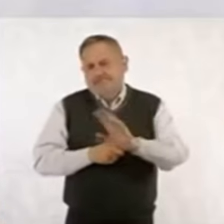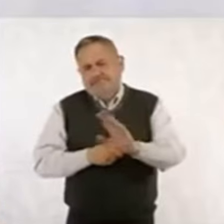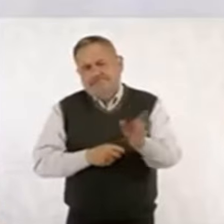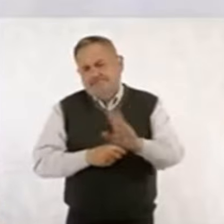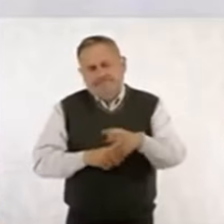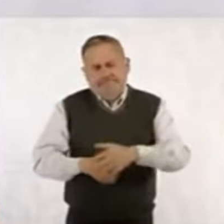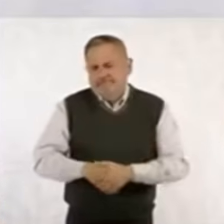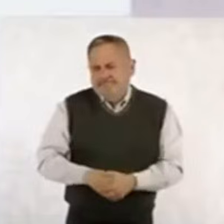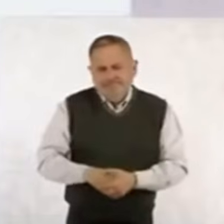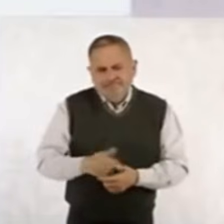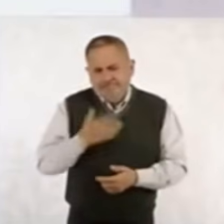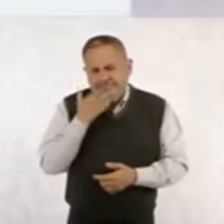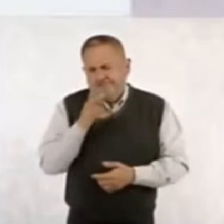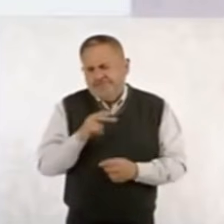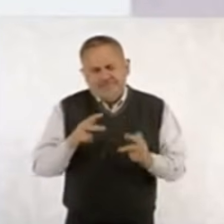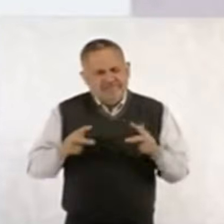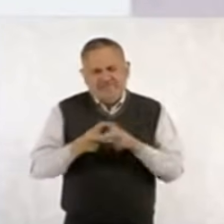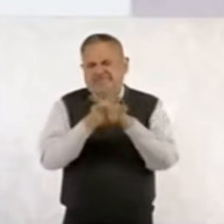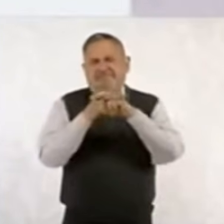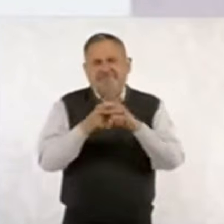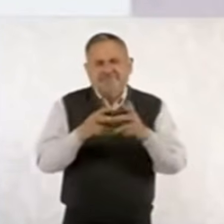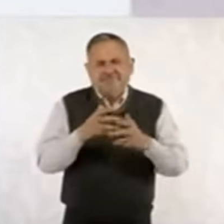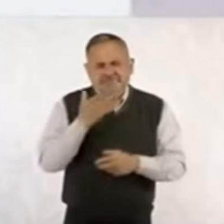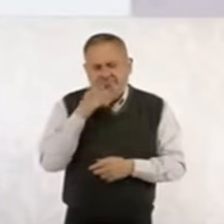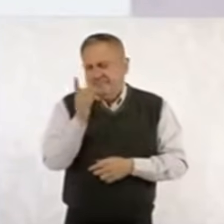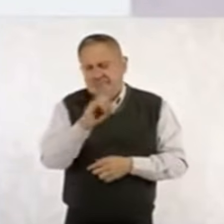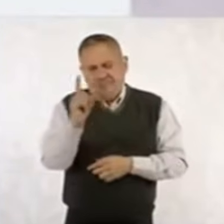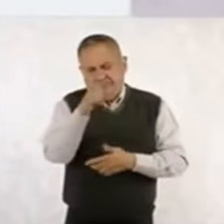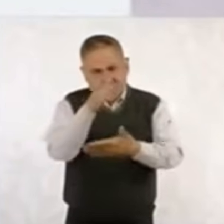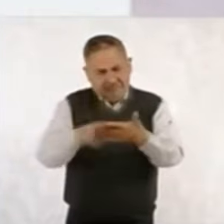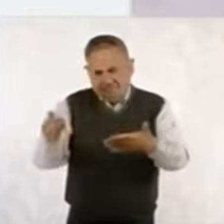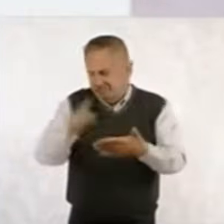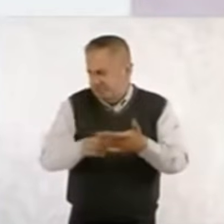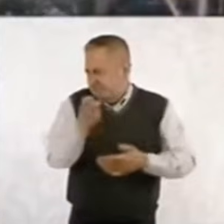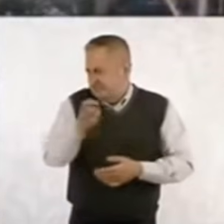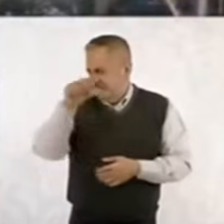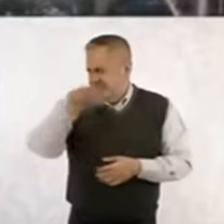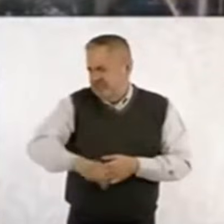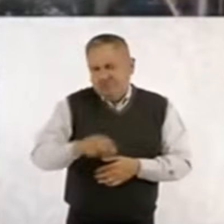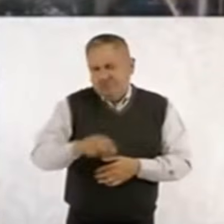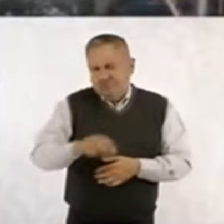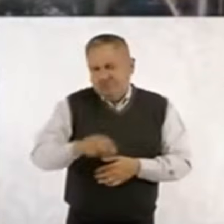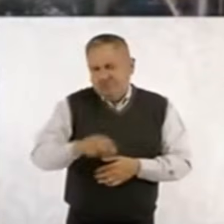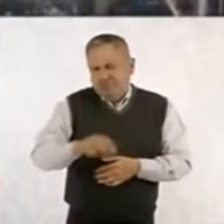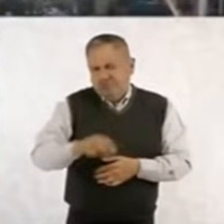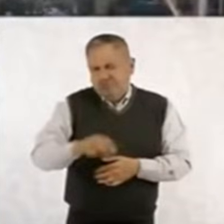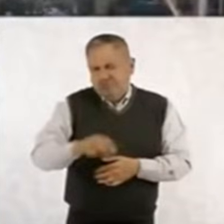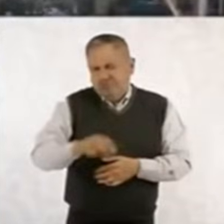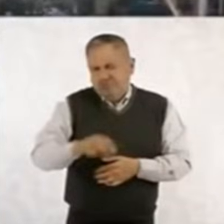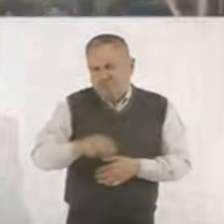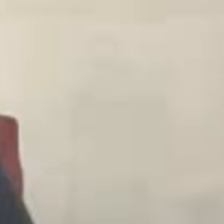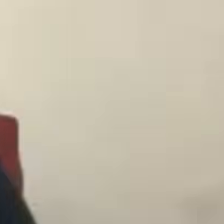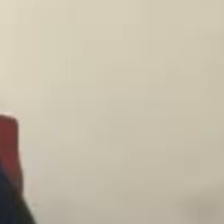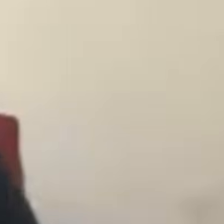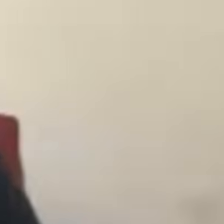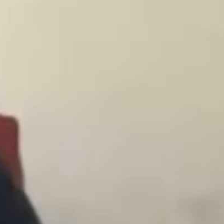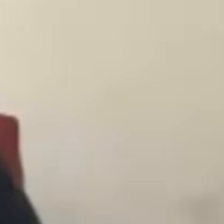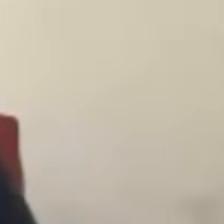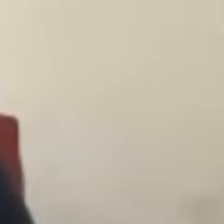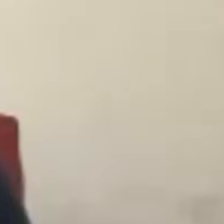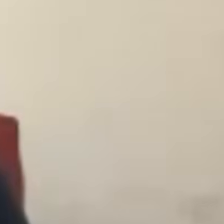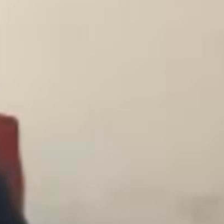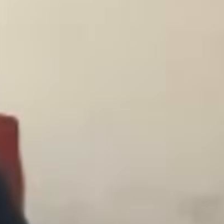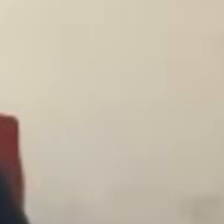no es condenable, pues no debe ser. Muchas gracias, presidente. Nos merecemos